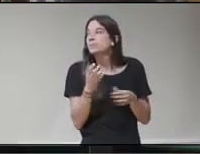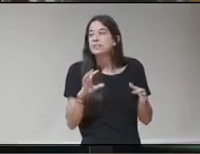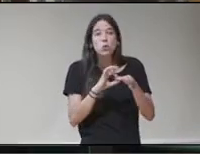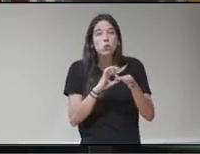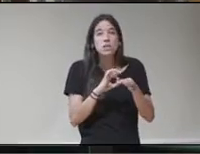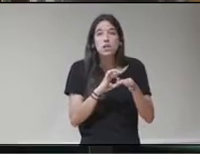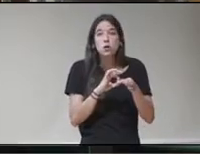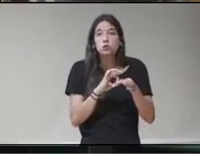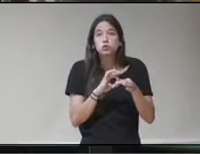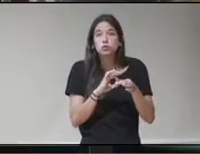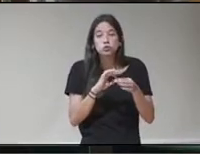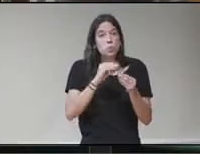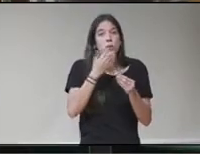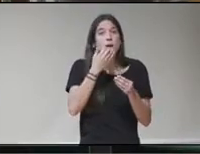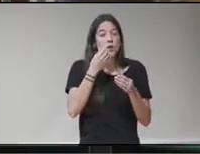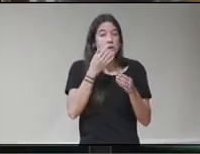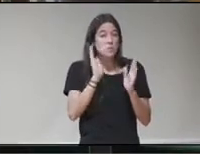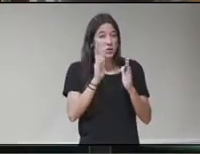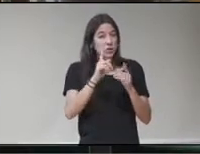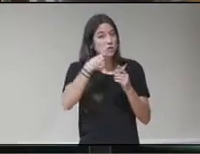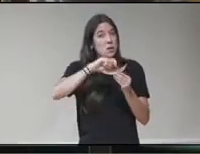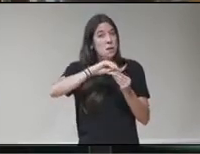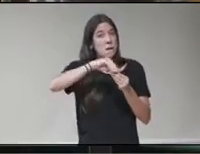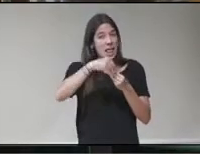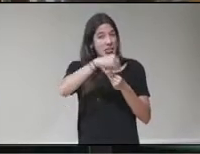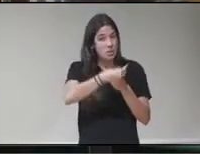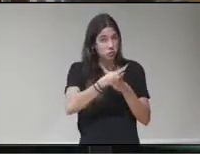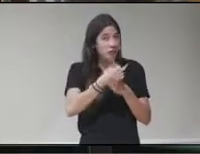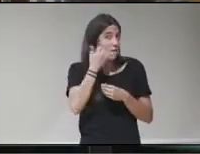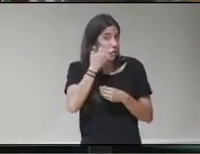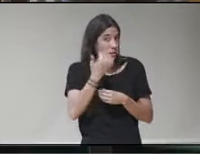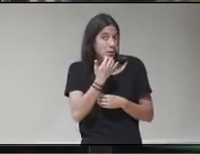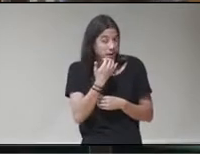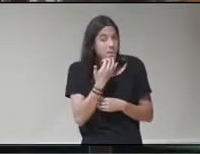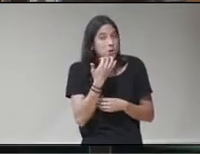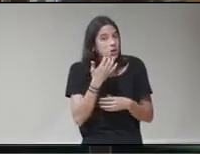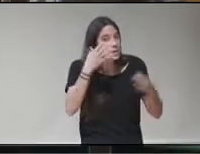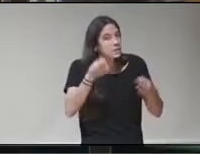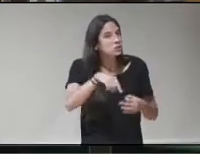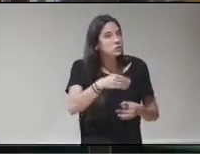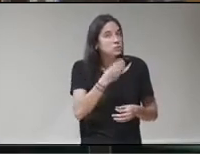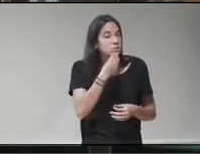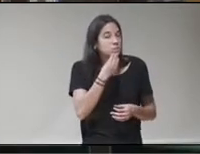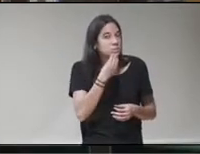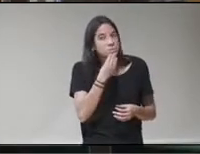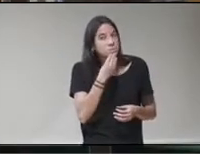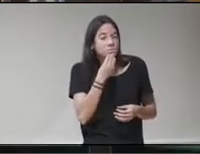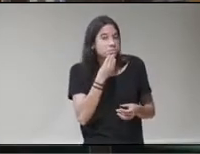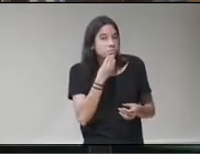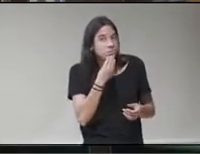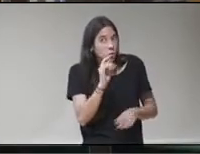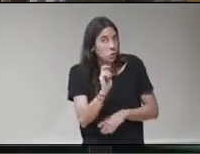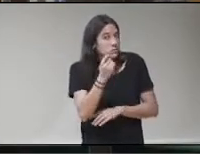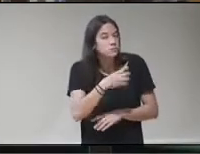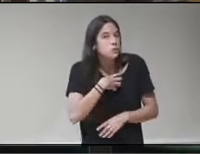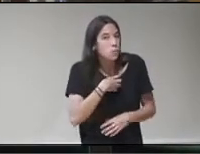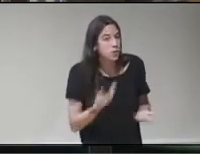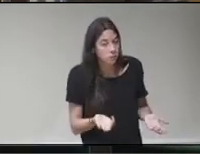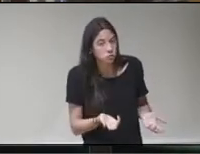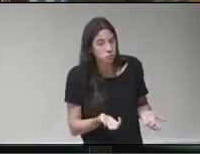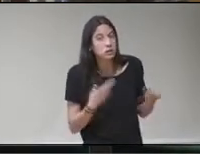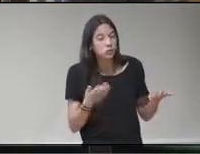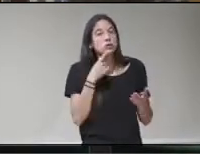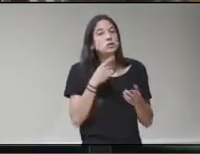Bueno, a la pela de las frutas, para que me entendáis, de tal manera que nosotros no los podemos adquirir. Entonces, lo que hacen